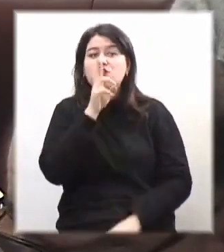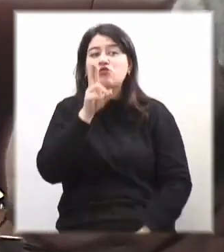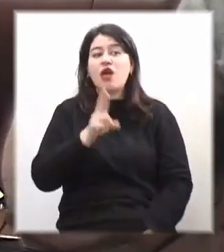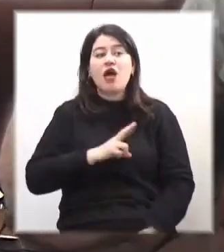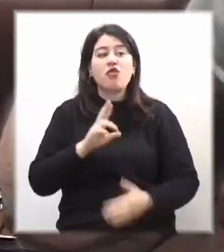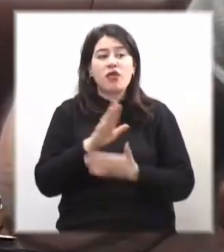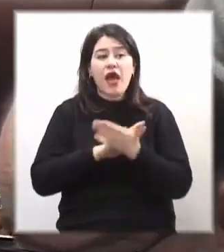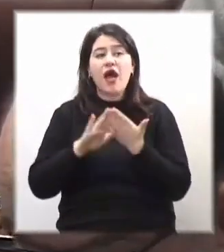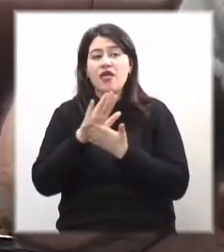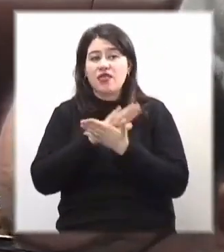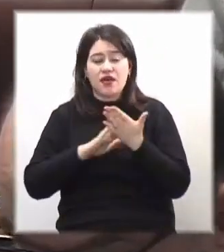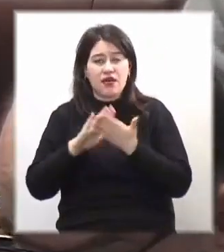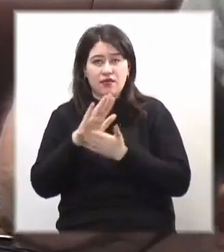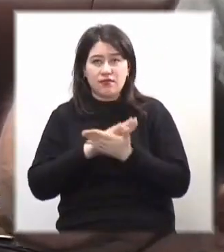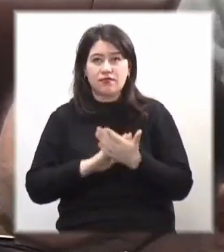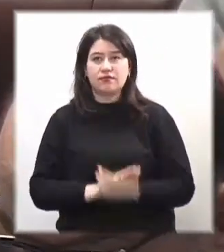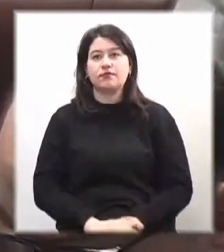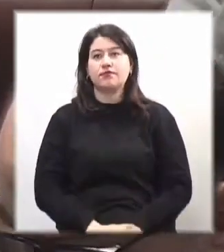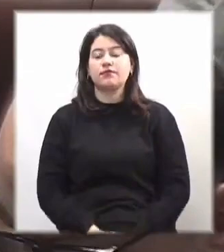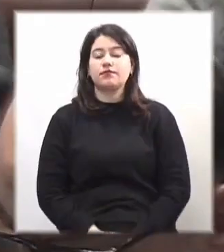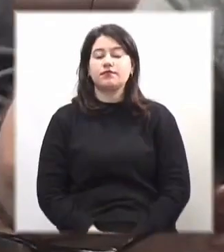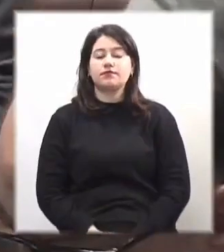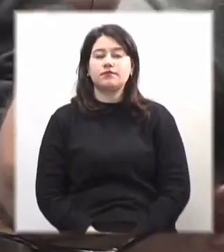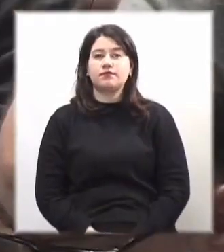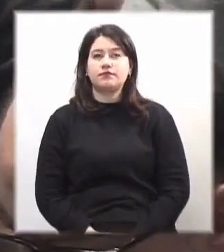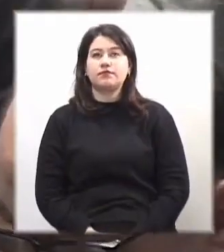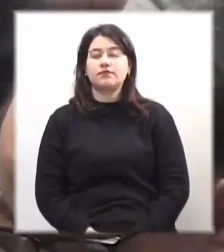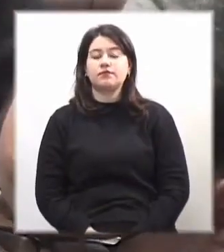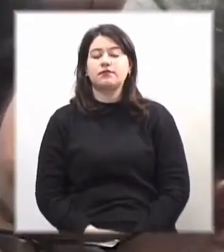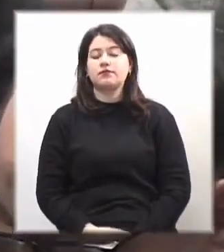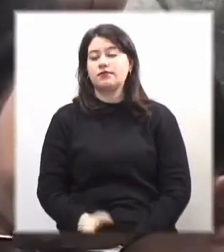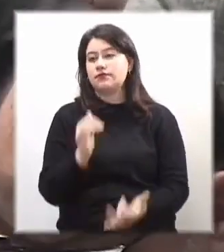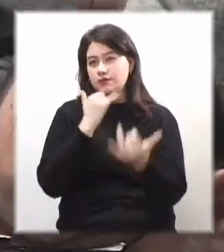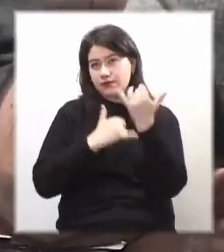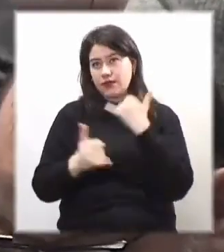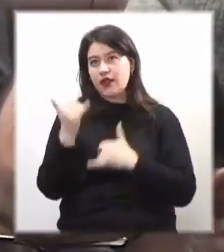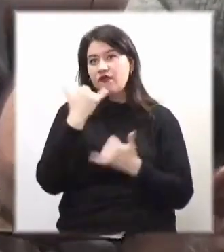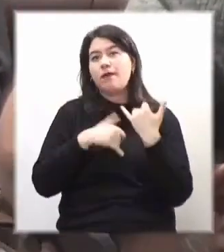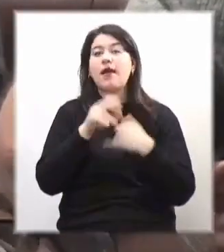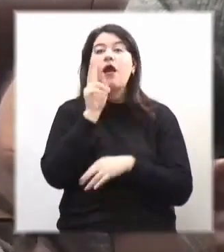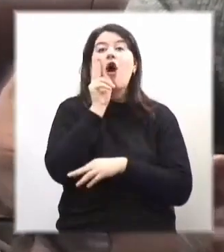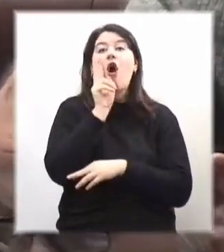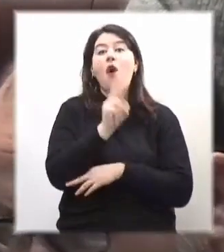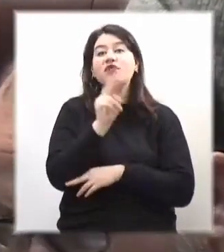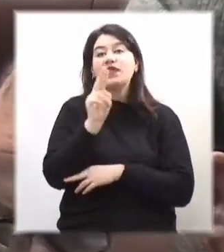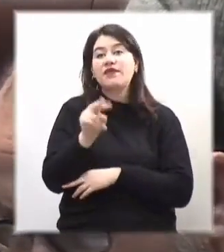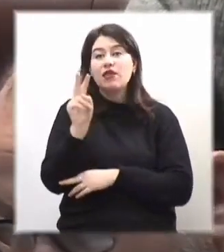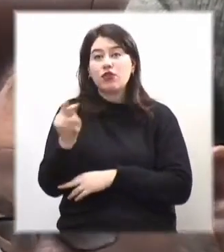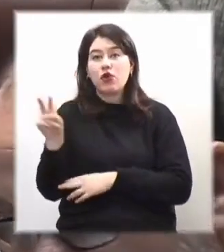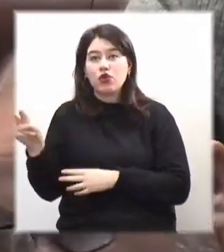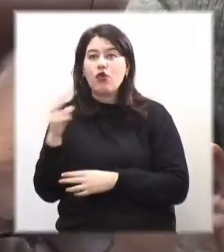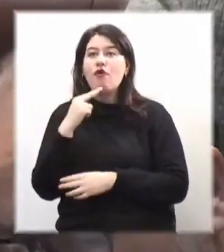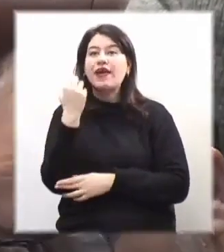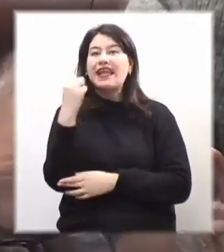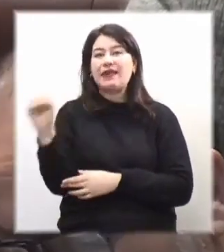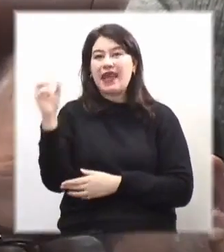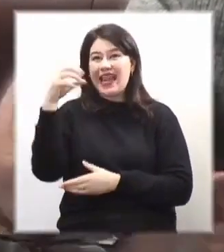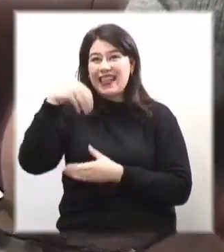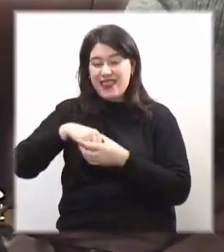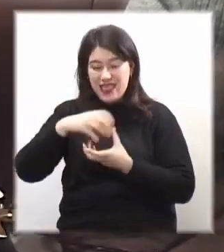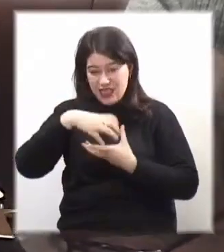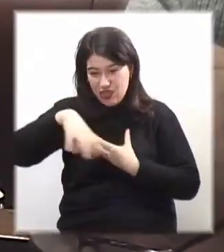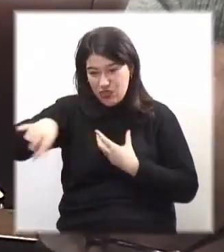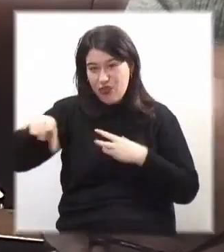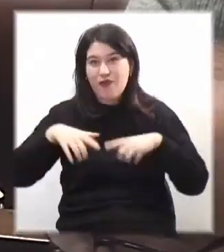ningún resultado satisfactorio al respecto en el informe del observatorio en el propio informe del observatorio de criminalidad del ministerio